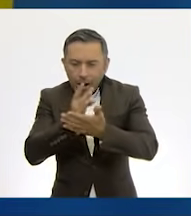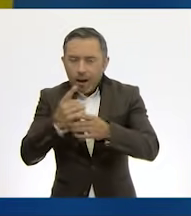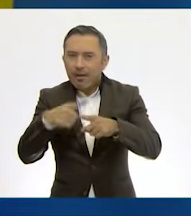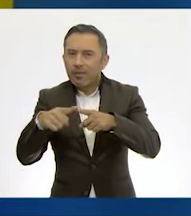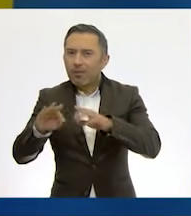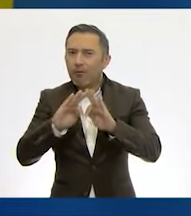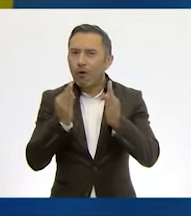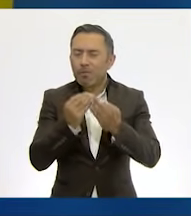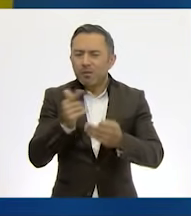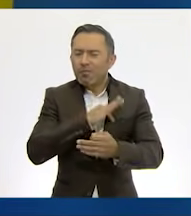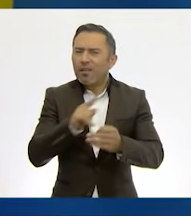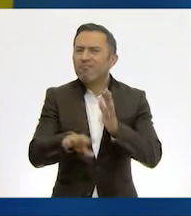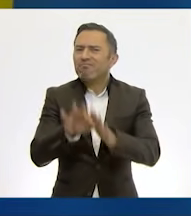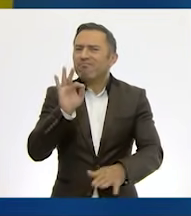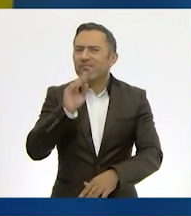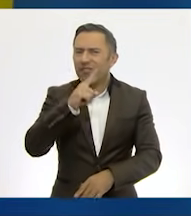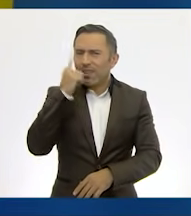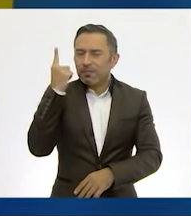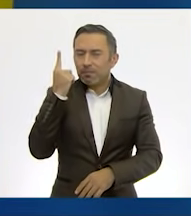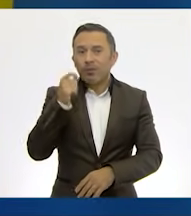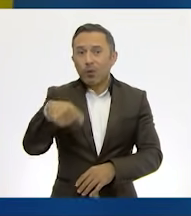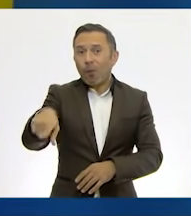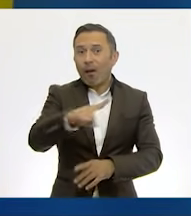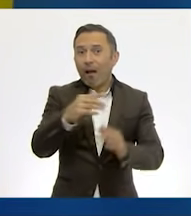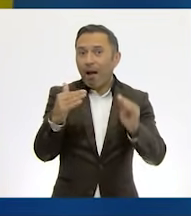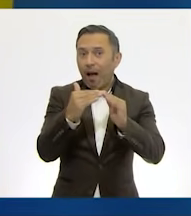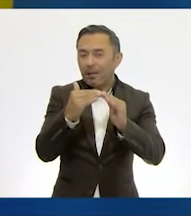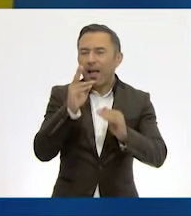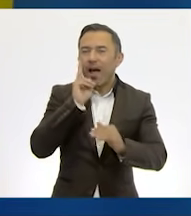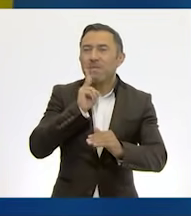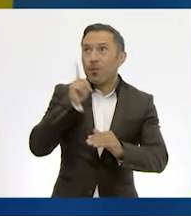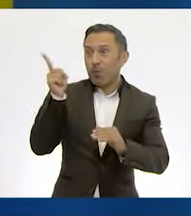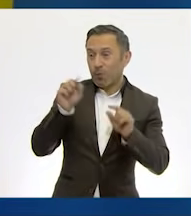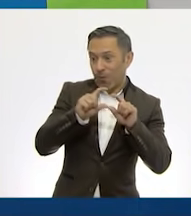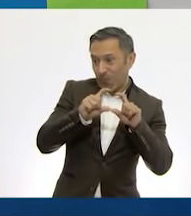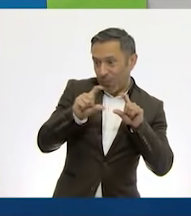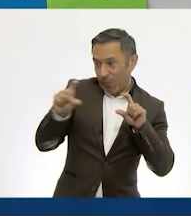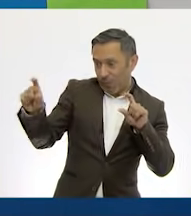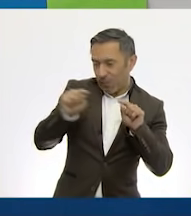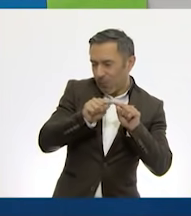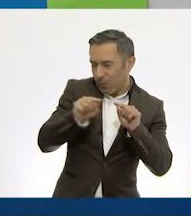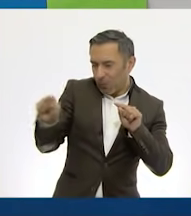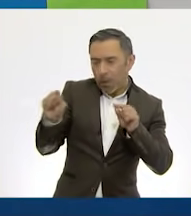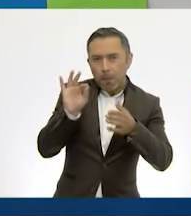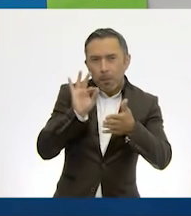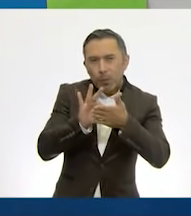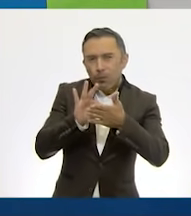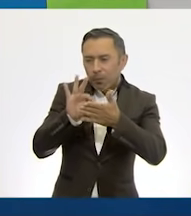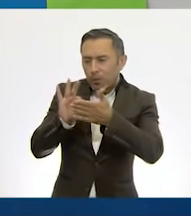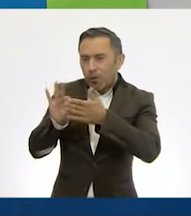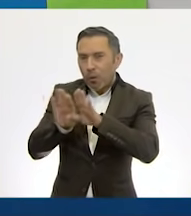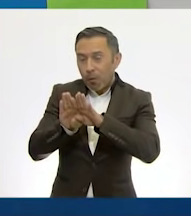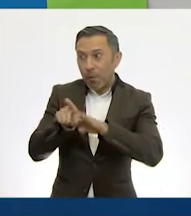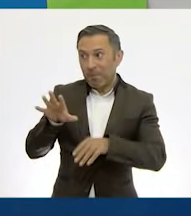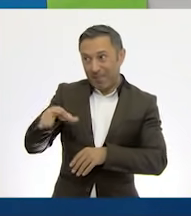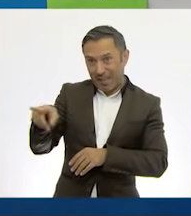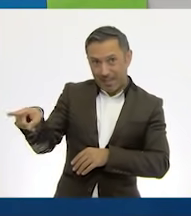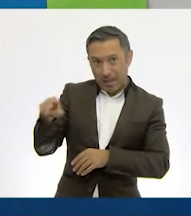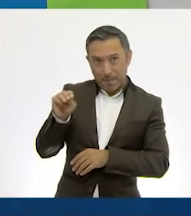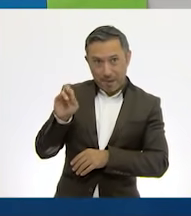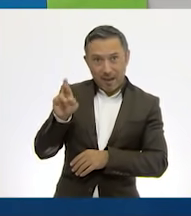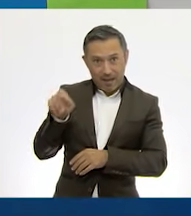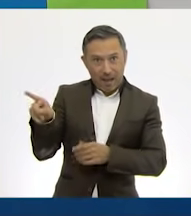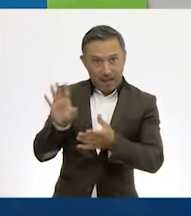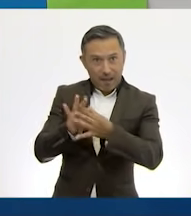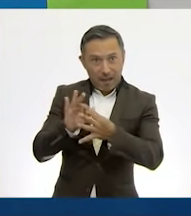familia de qué otras maneras se podrían colocar los puntos en la recta. Muy bien. Pongan mucha atención a esa indicación que les dio María